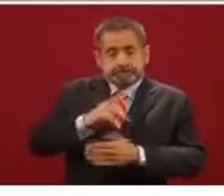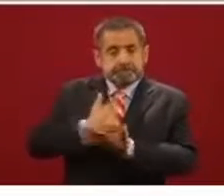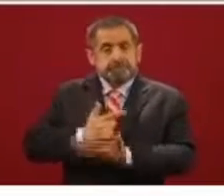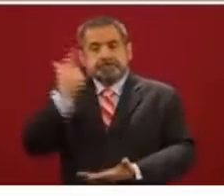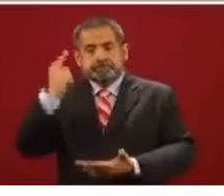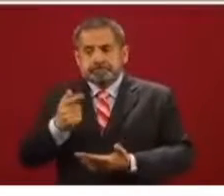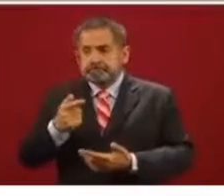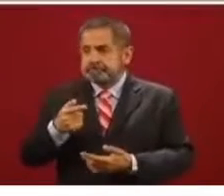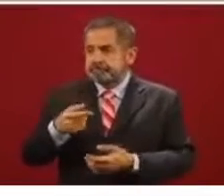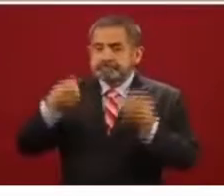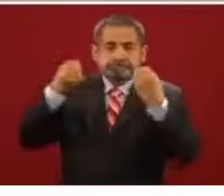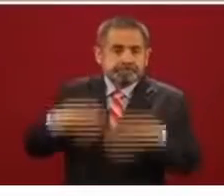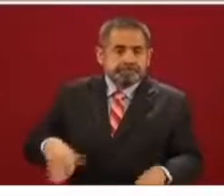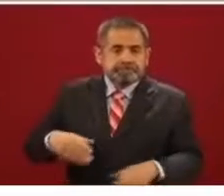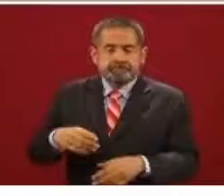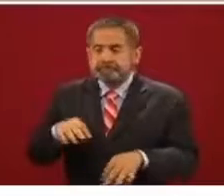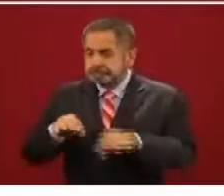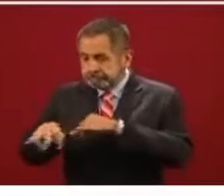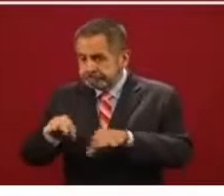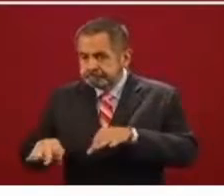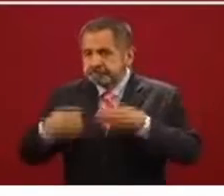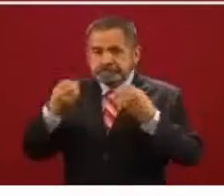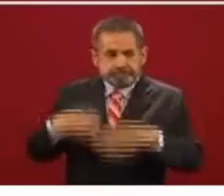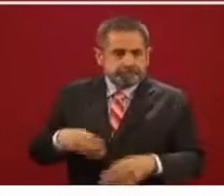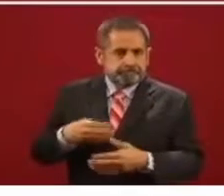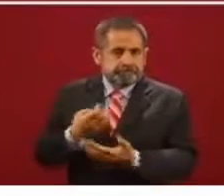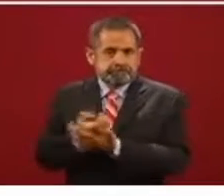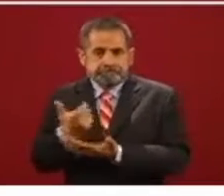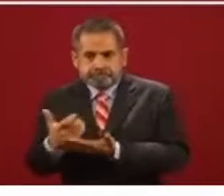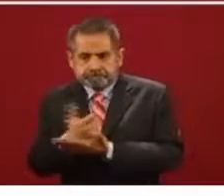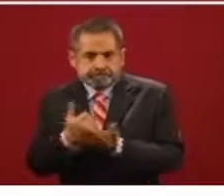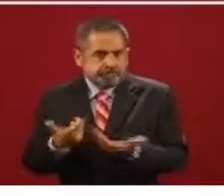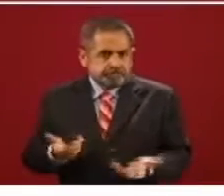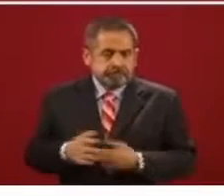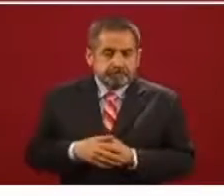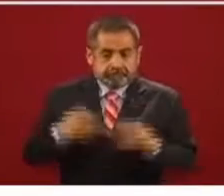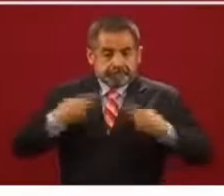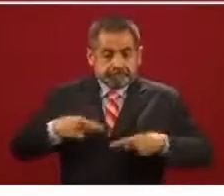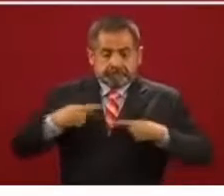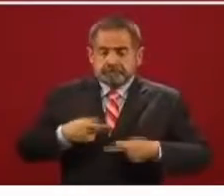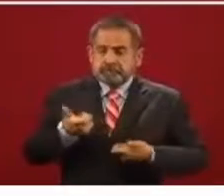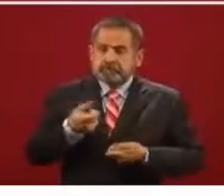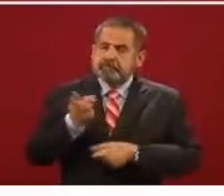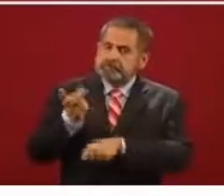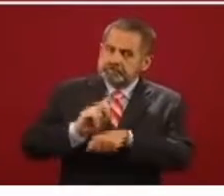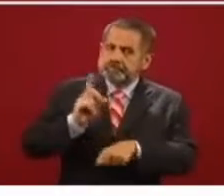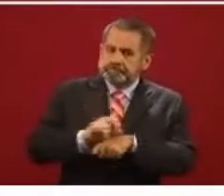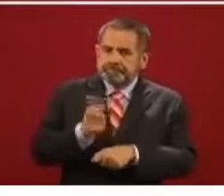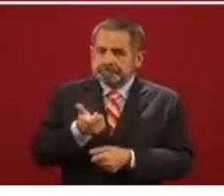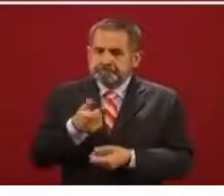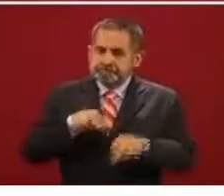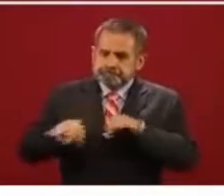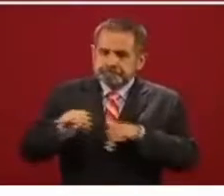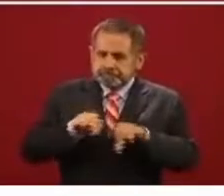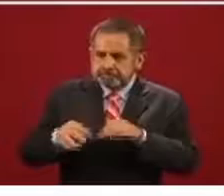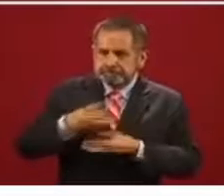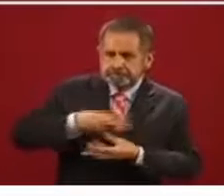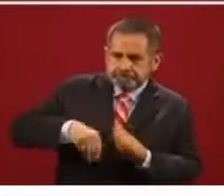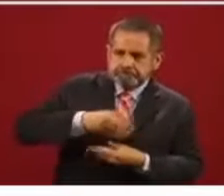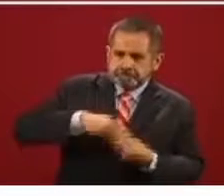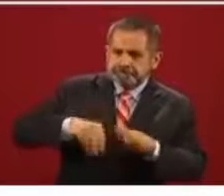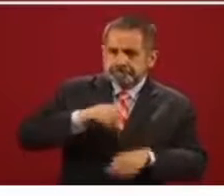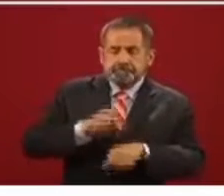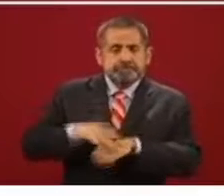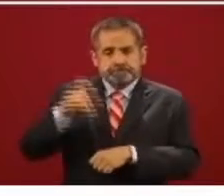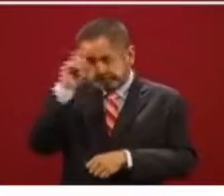actividad económica y el empleo de las personas, sobre todo las personas que viven al día o que están en una situación más